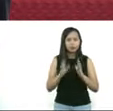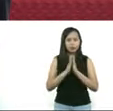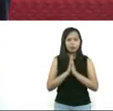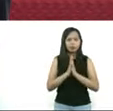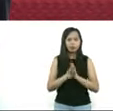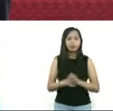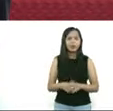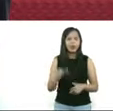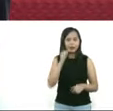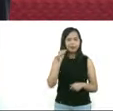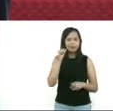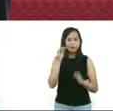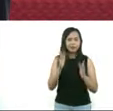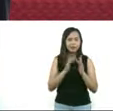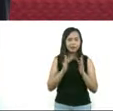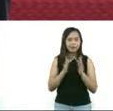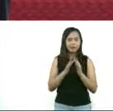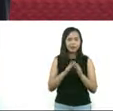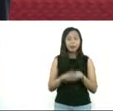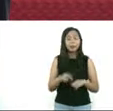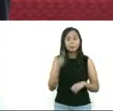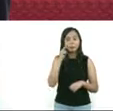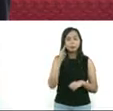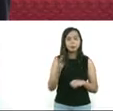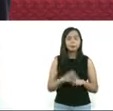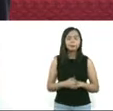que salieron ayer en la red.